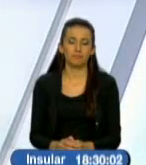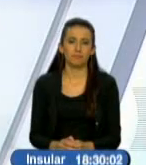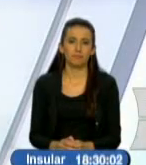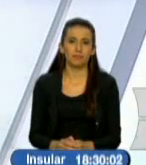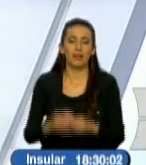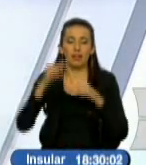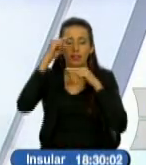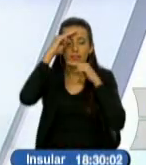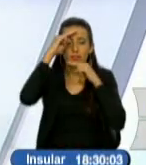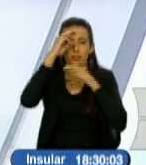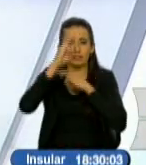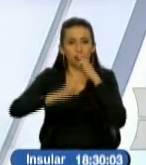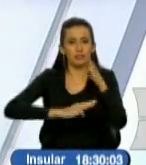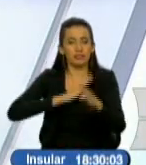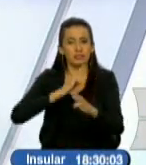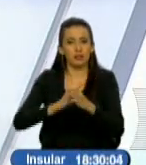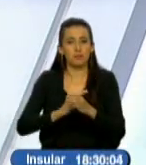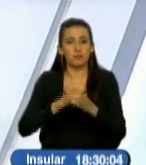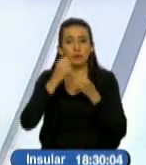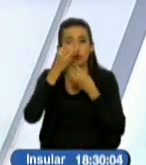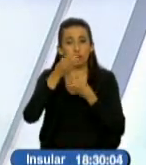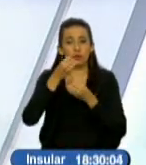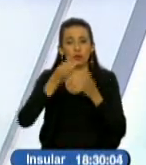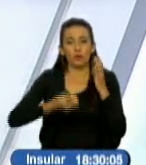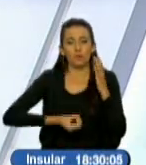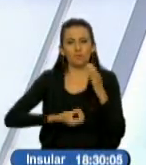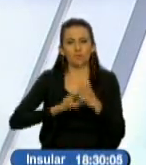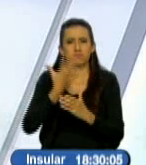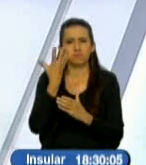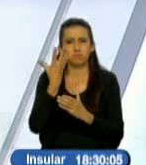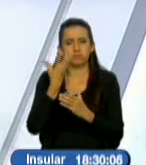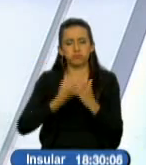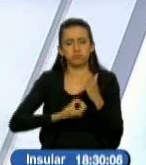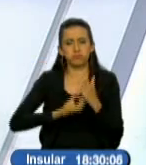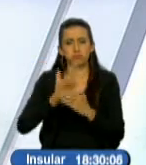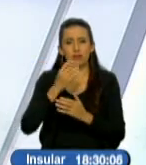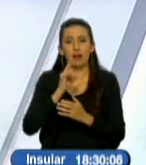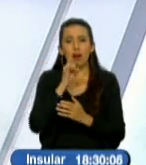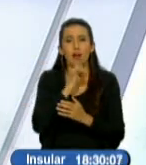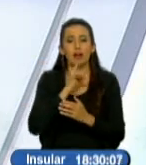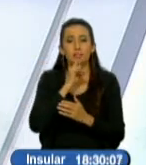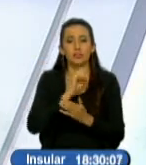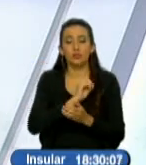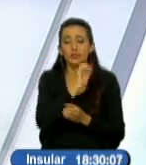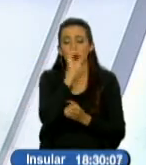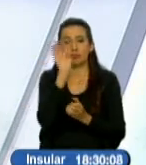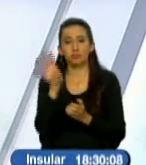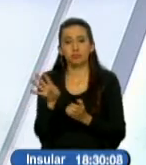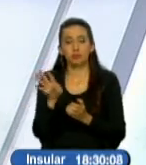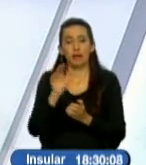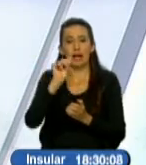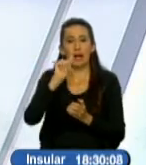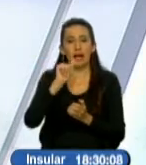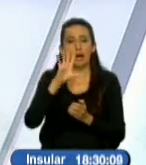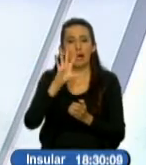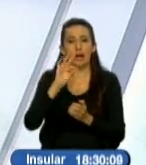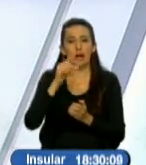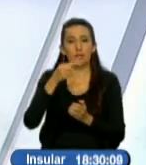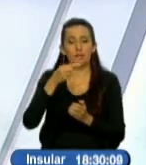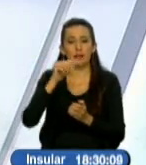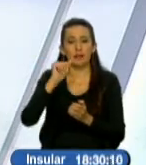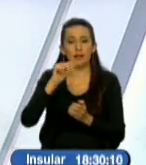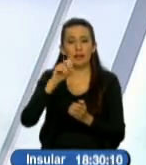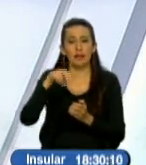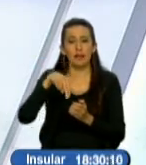En las noticias del mundo les contamos que una bomba no nuclear lanzó Estados Unidos en Afganistán. El objetivo fue una serie de